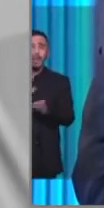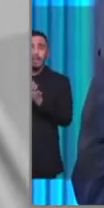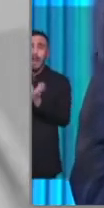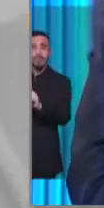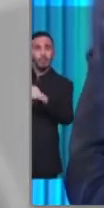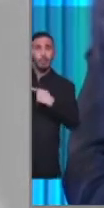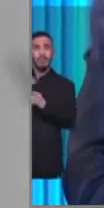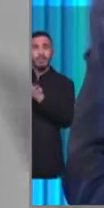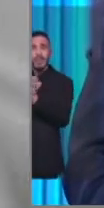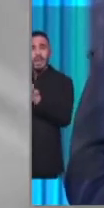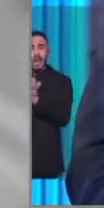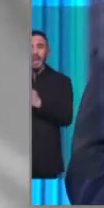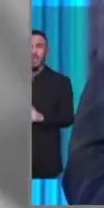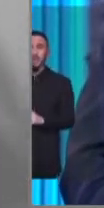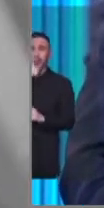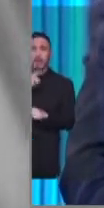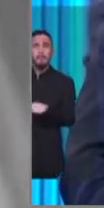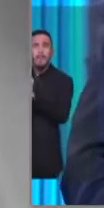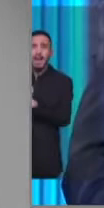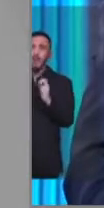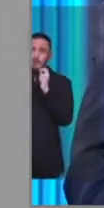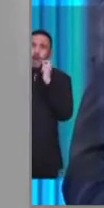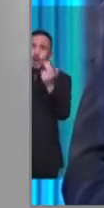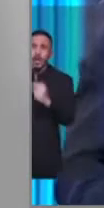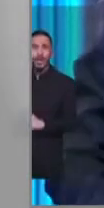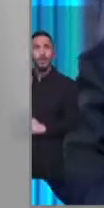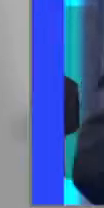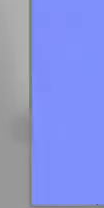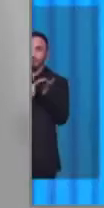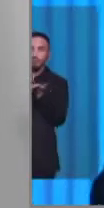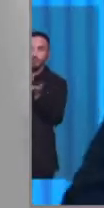que no alcanzaron sí para estar en en